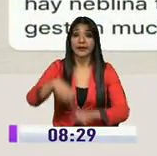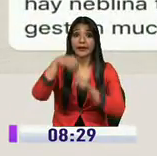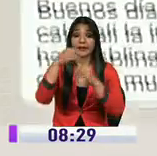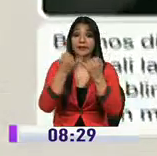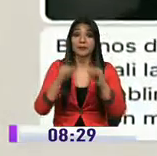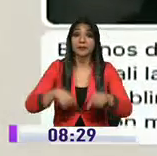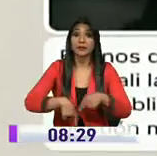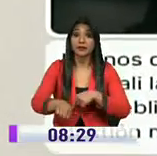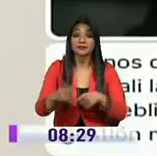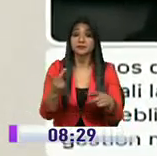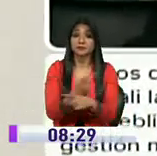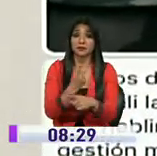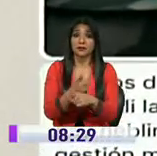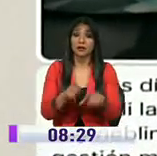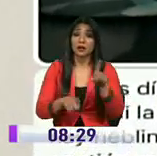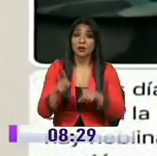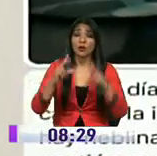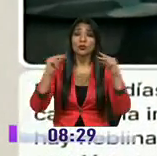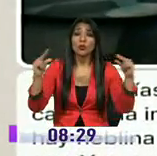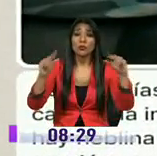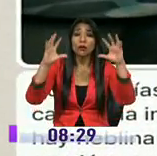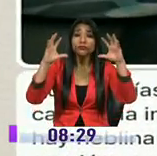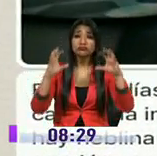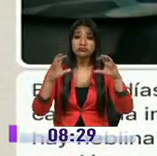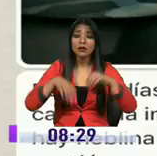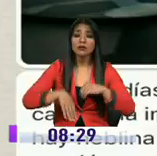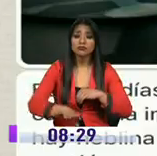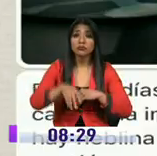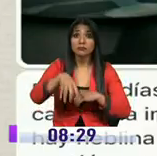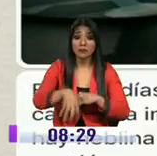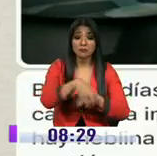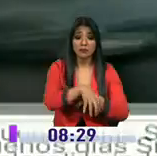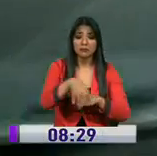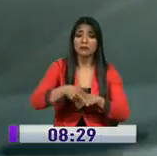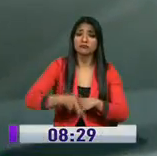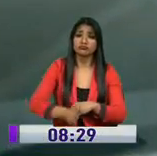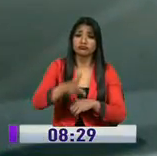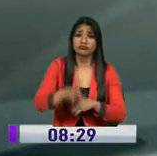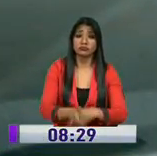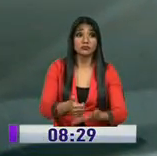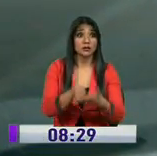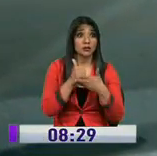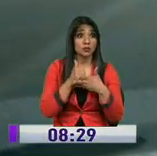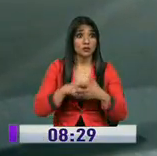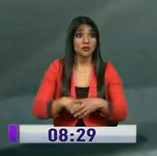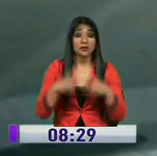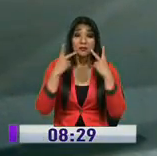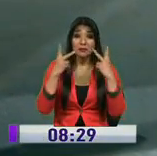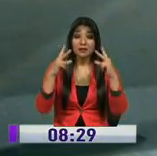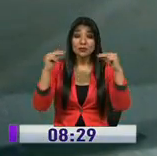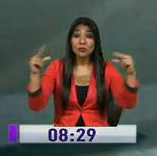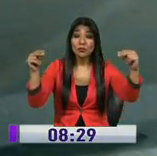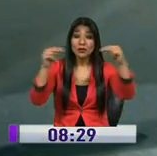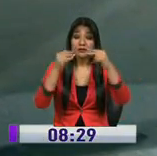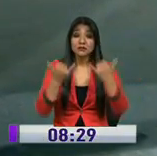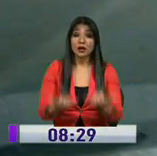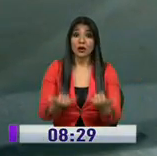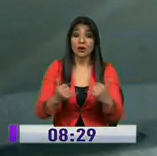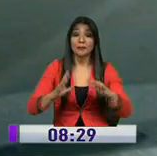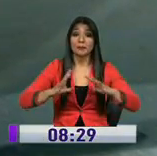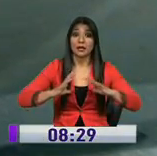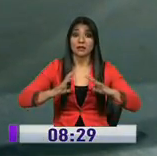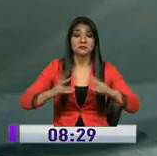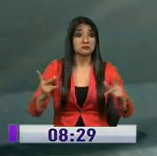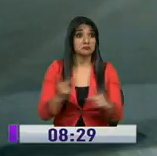peligro. Además, ciertos sectores hay neblina, también hay varios baches, favor interponer su valiosa ayuda. Qué terrible es manejar con esta neblina ahora que estamos de vacaciones,